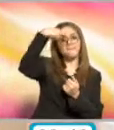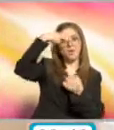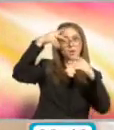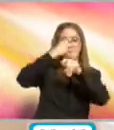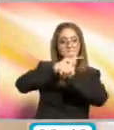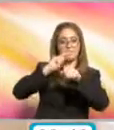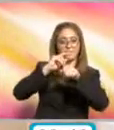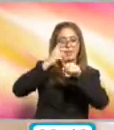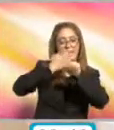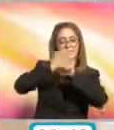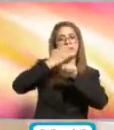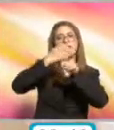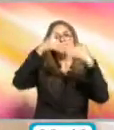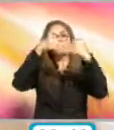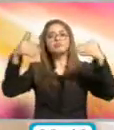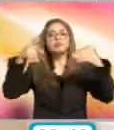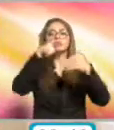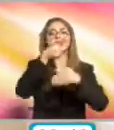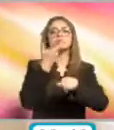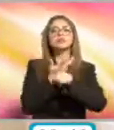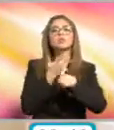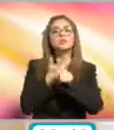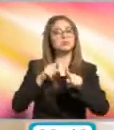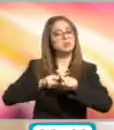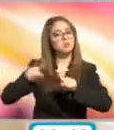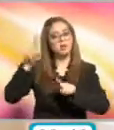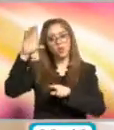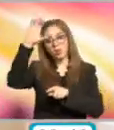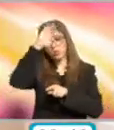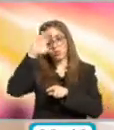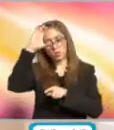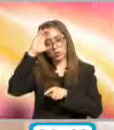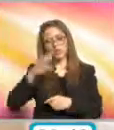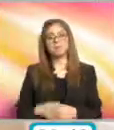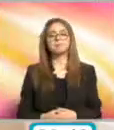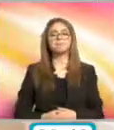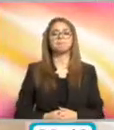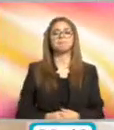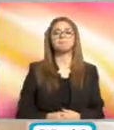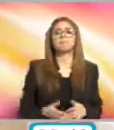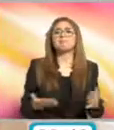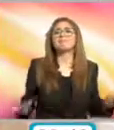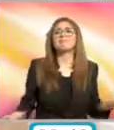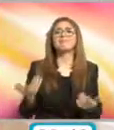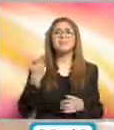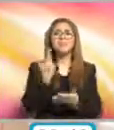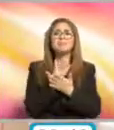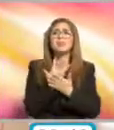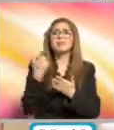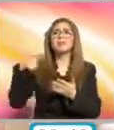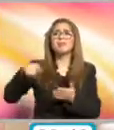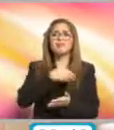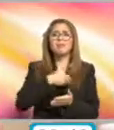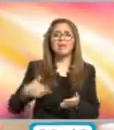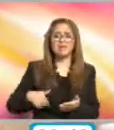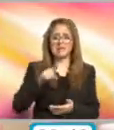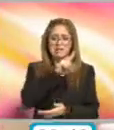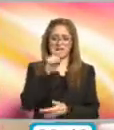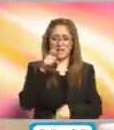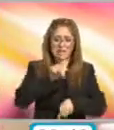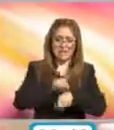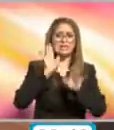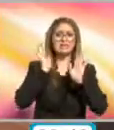¿Qué respuesta está esperando la gente por parte de Trump, que ya a sus 100 días, pues como presidente, parece que se le